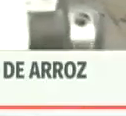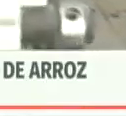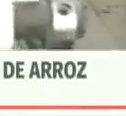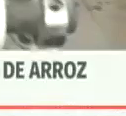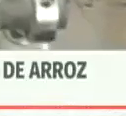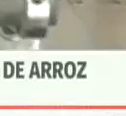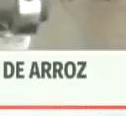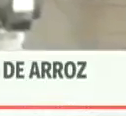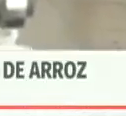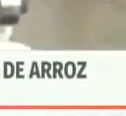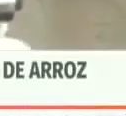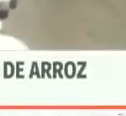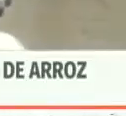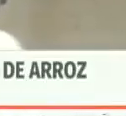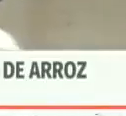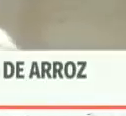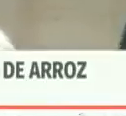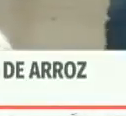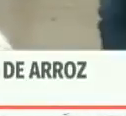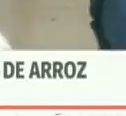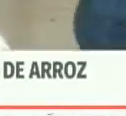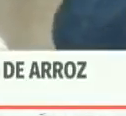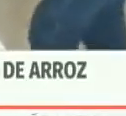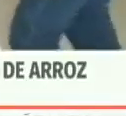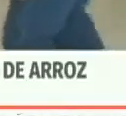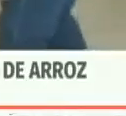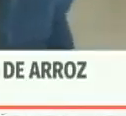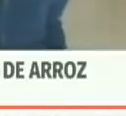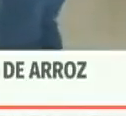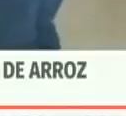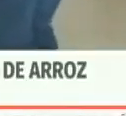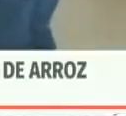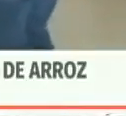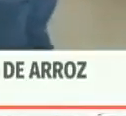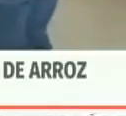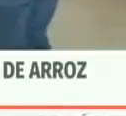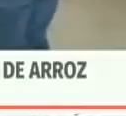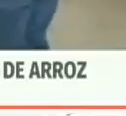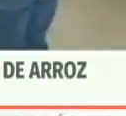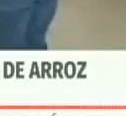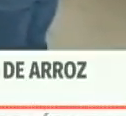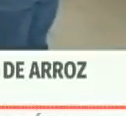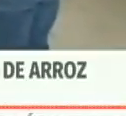sistema público de alimento que le entregamos todos los días a nuestro pueblo. Y